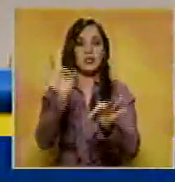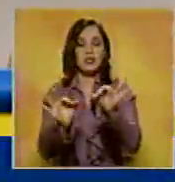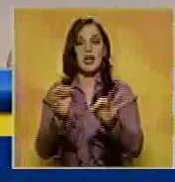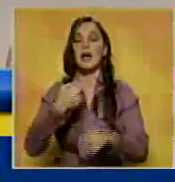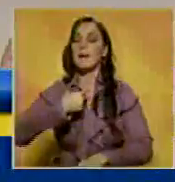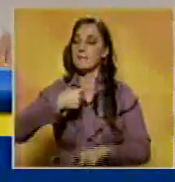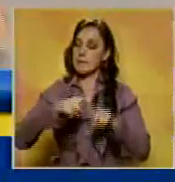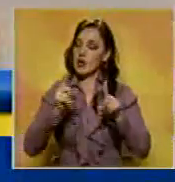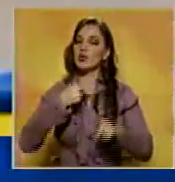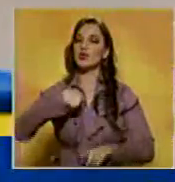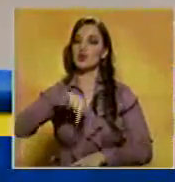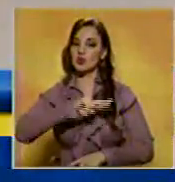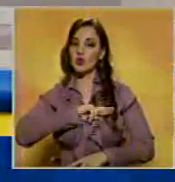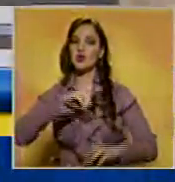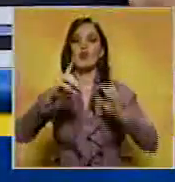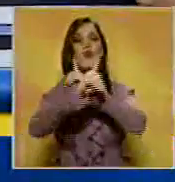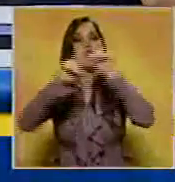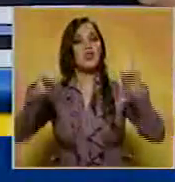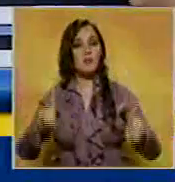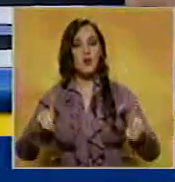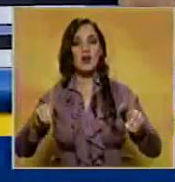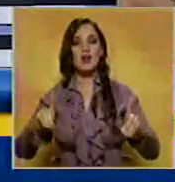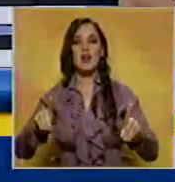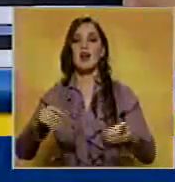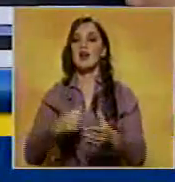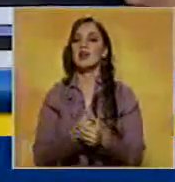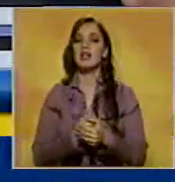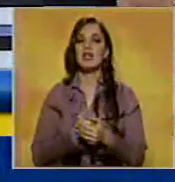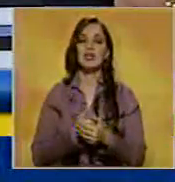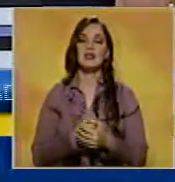somos demócratas y vamos a enfrentarlos en todos los planos